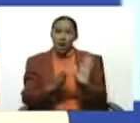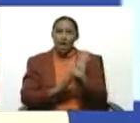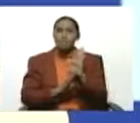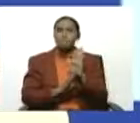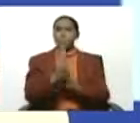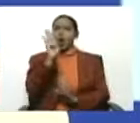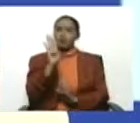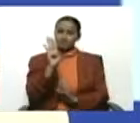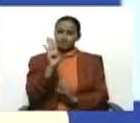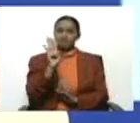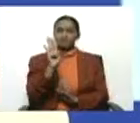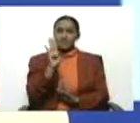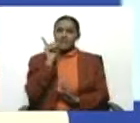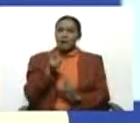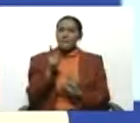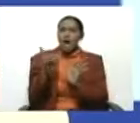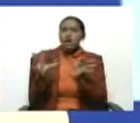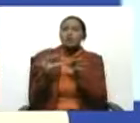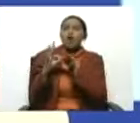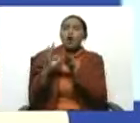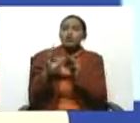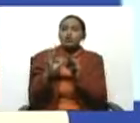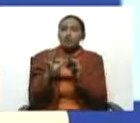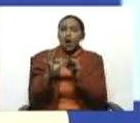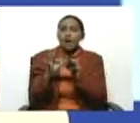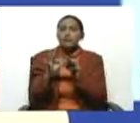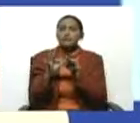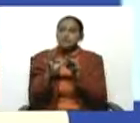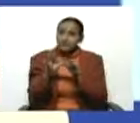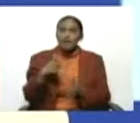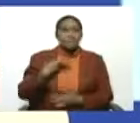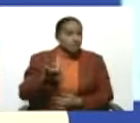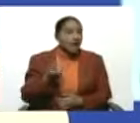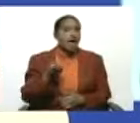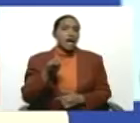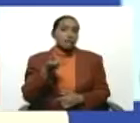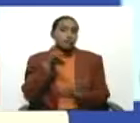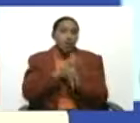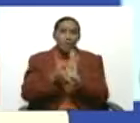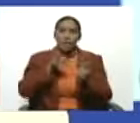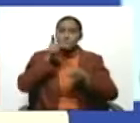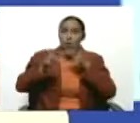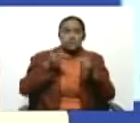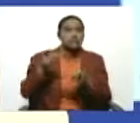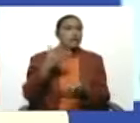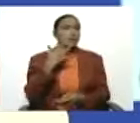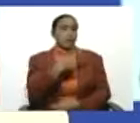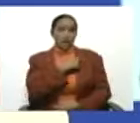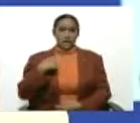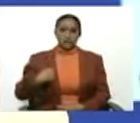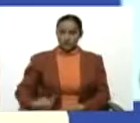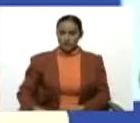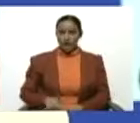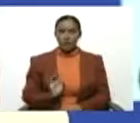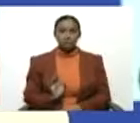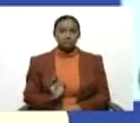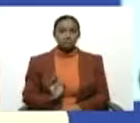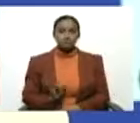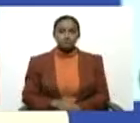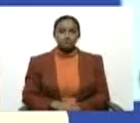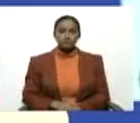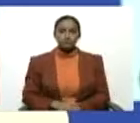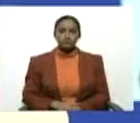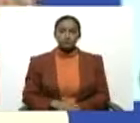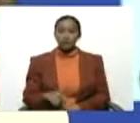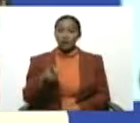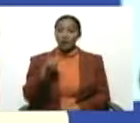que algún tipo de protección también pero a la vez tienen algún tipo de políticas en China por ejemplo había uno de de las